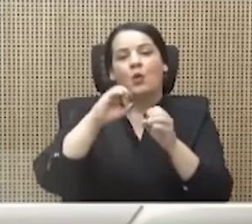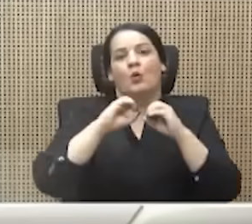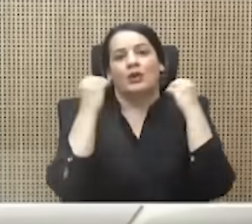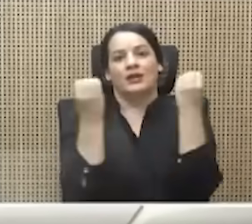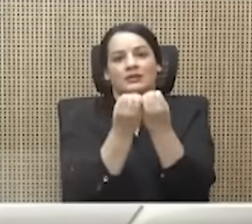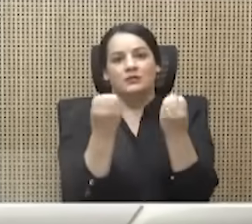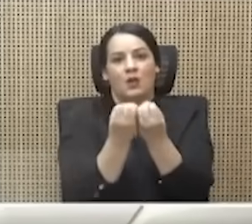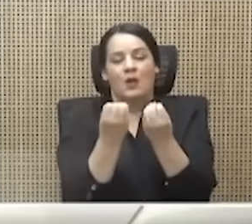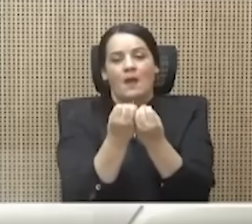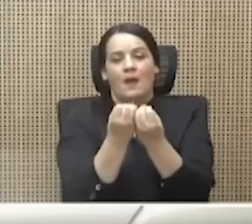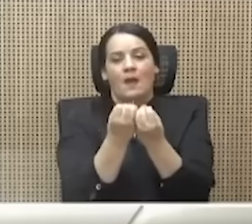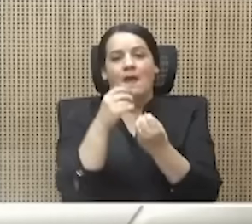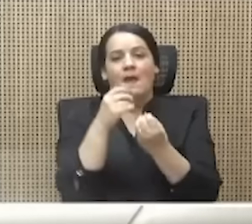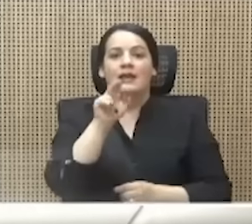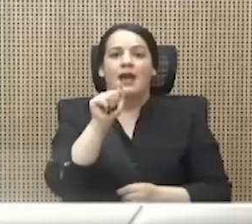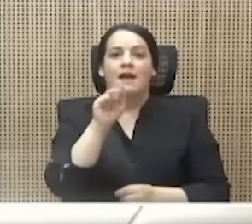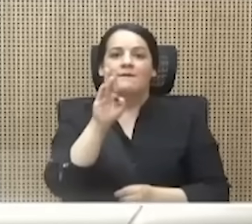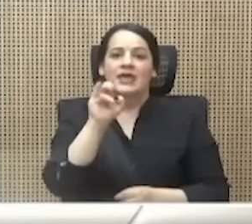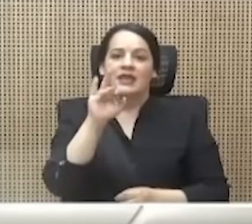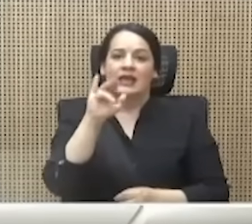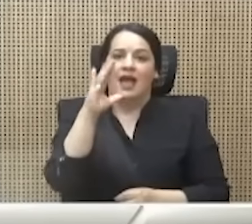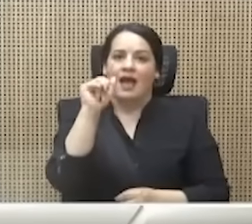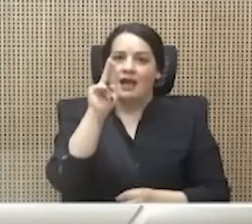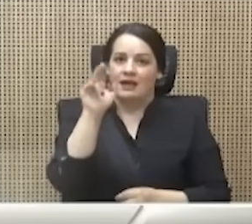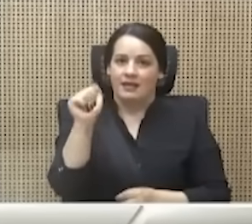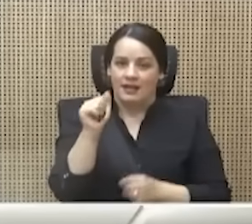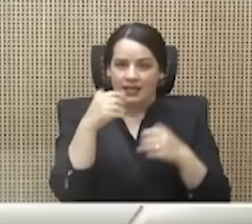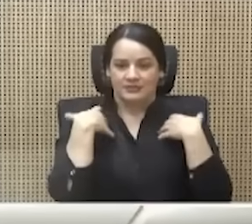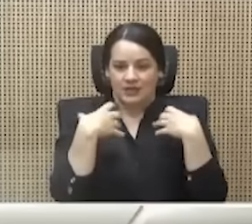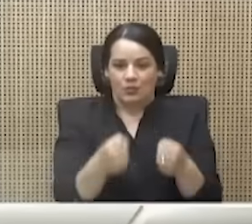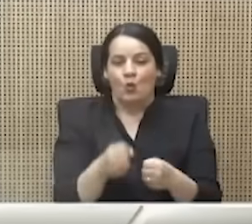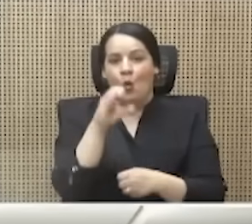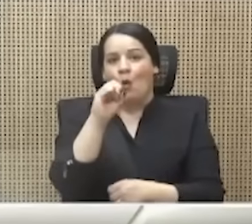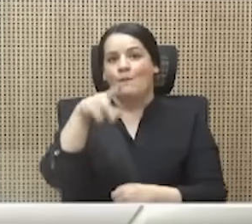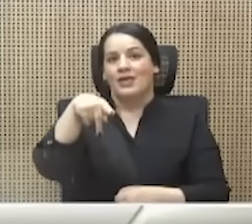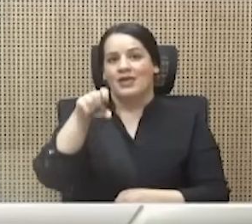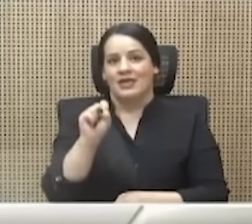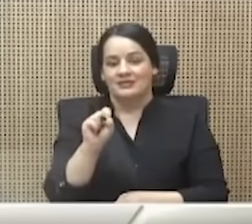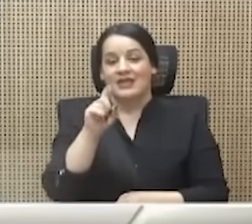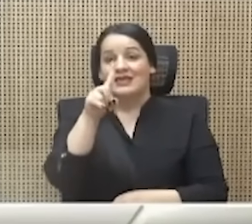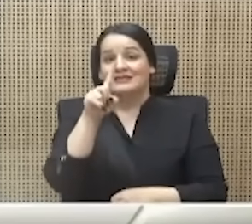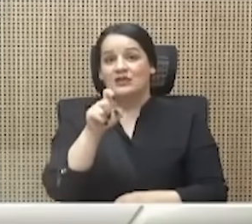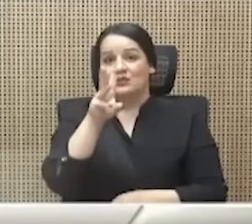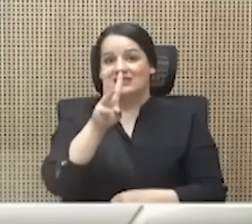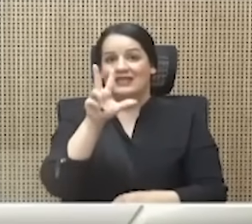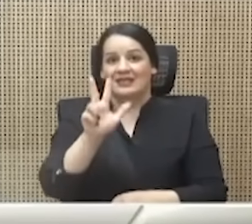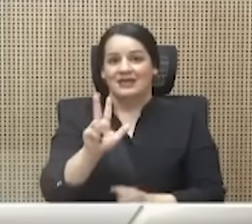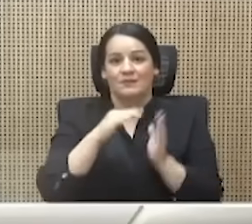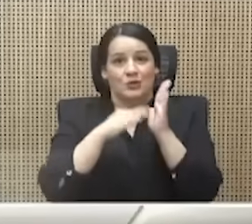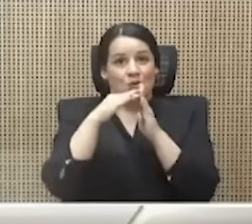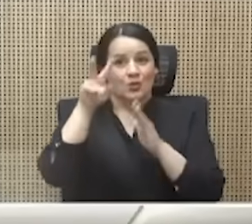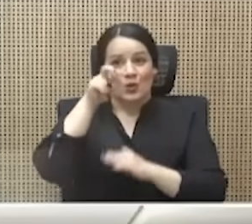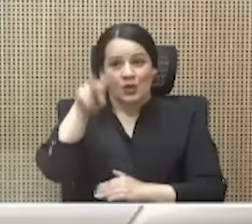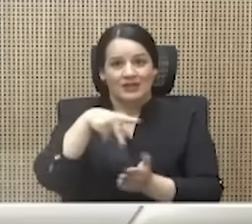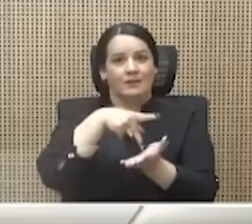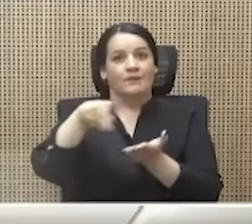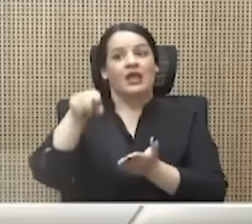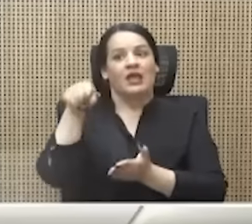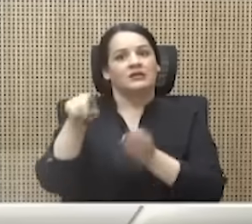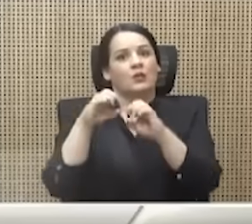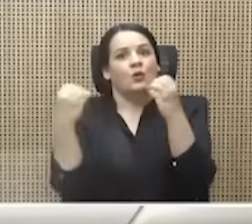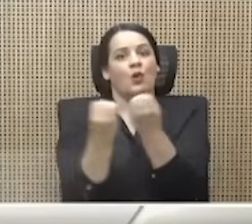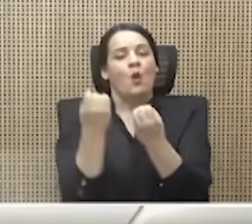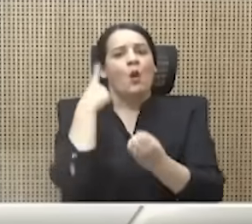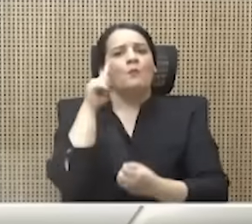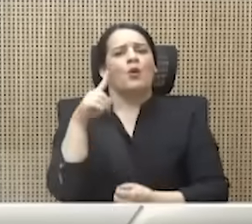Panamericana de la Salud, OPS. El año pasado se pagaron 163 millones de colones a este organismo por concepto de membresía.